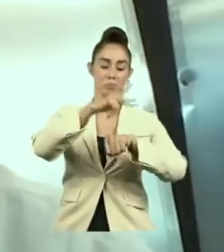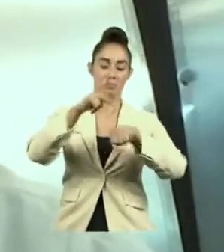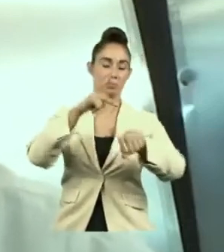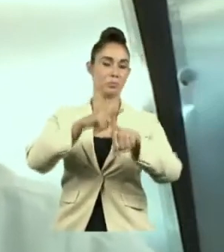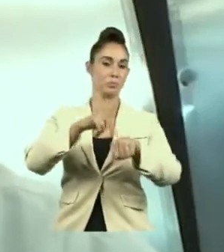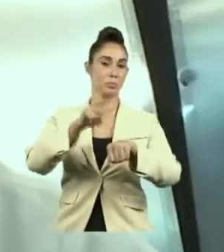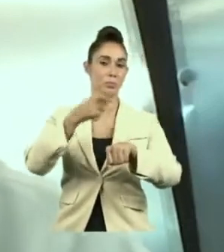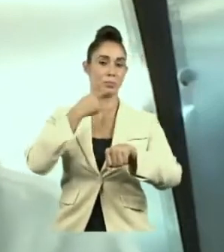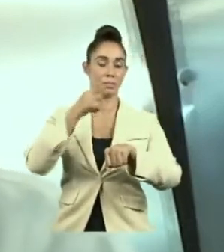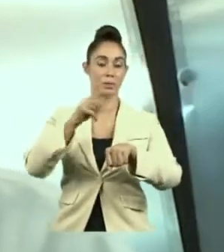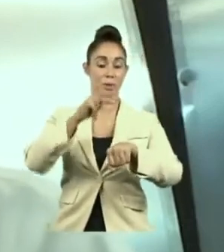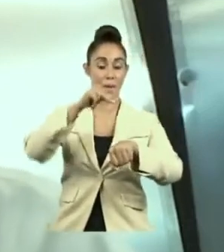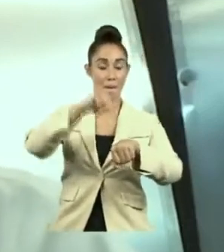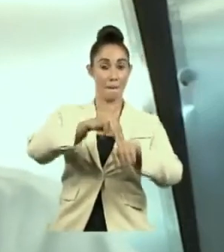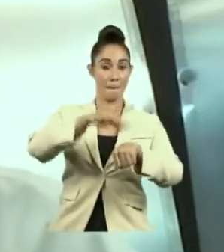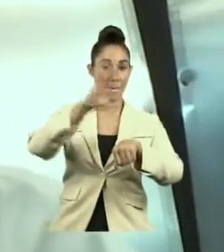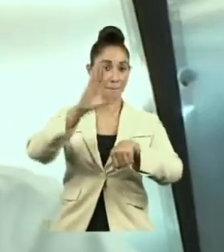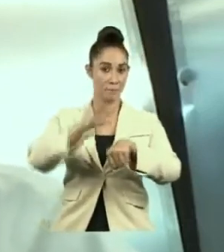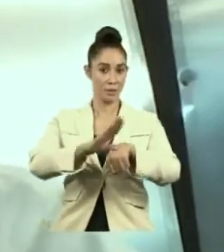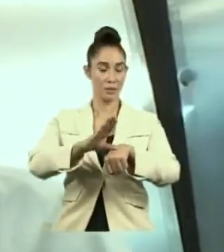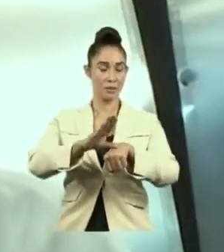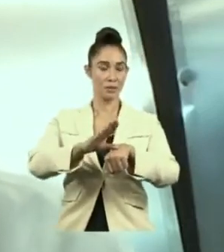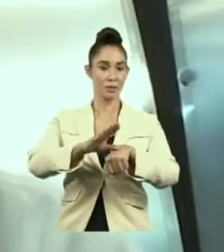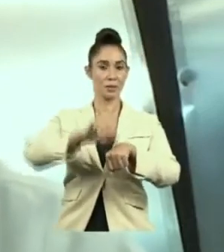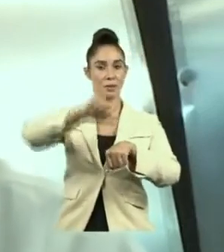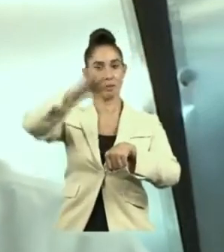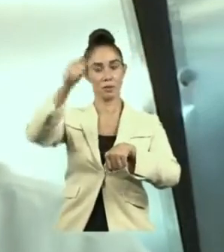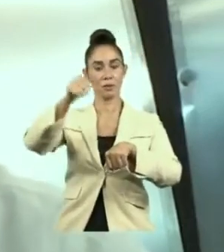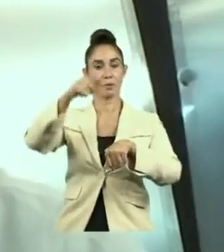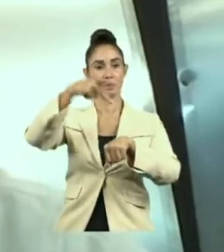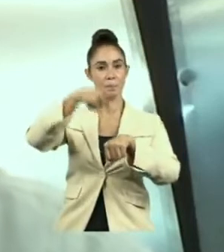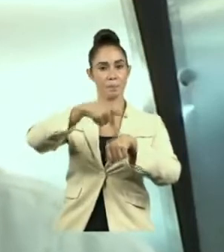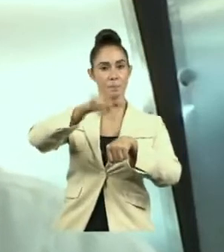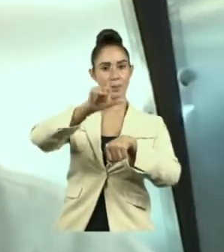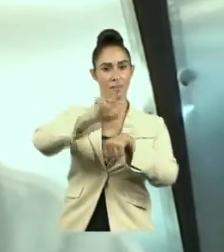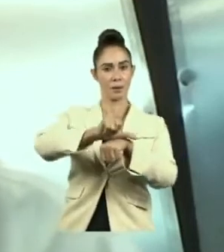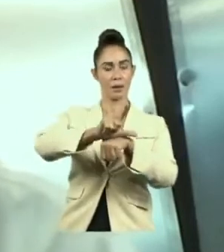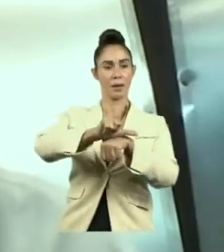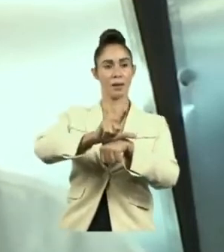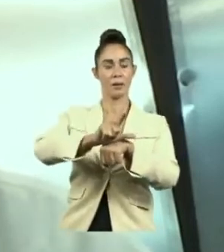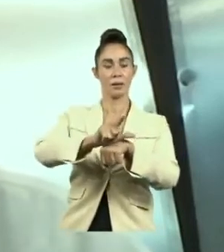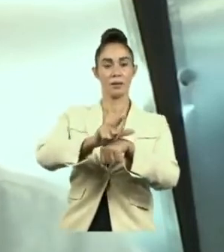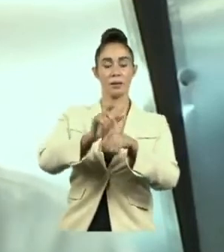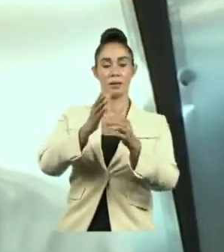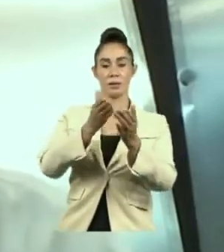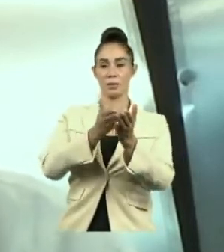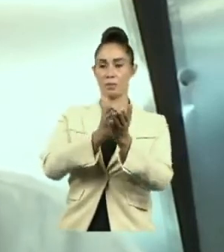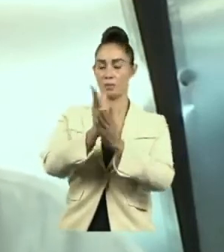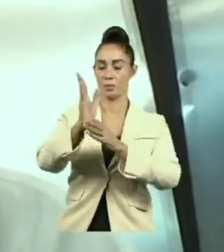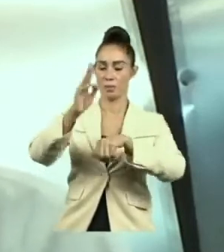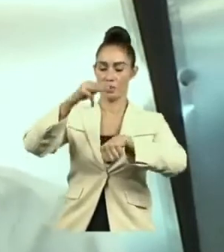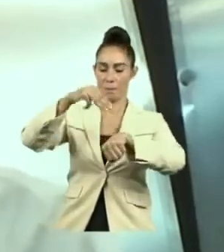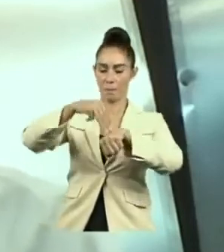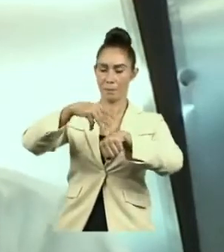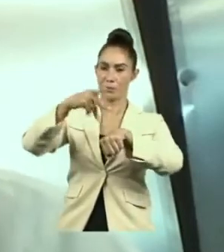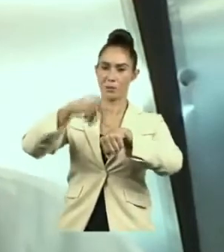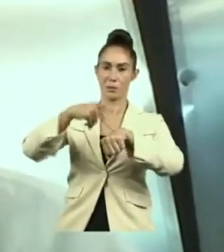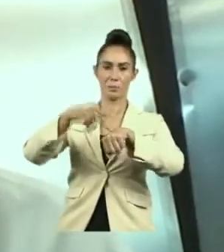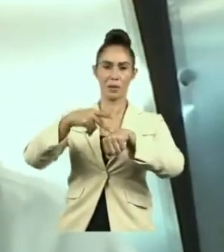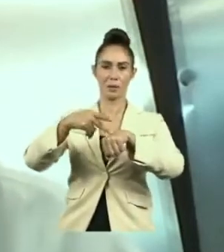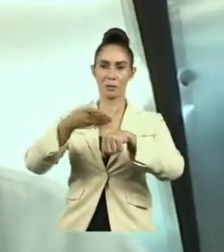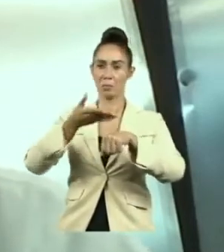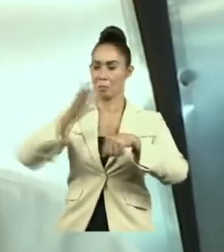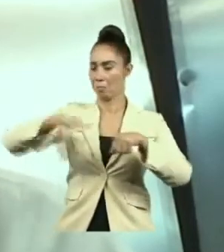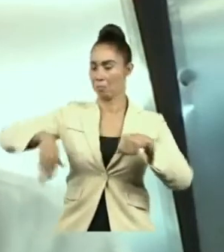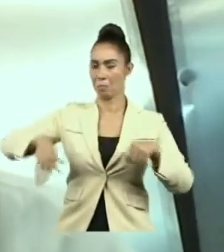vemos que dice montecristi y luego pasa a pedernales no nos pasamos por el medio del monte plata a ver si lo podría añadir que eso es